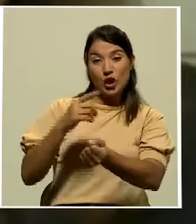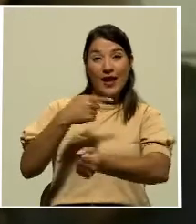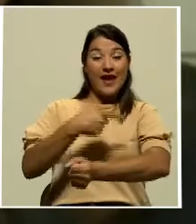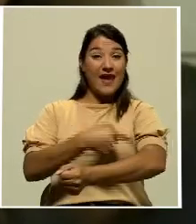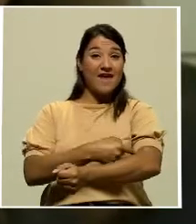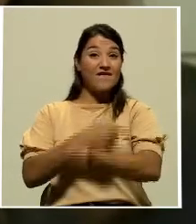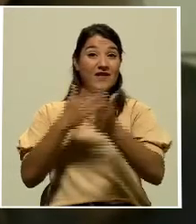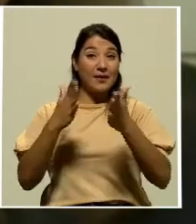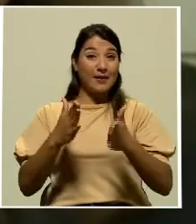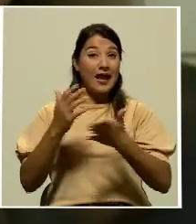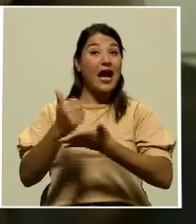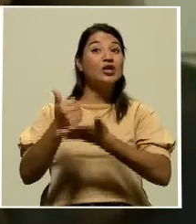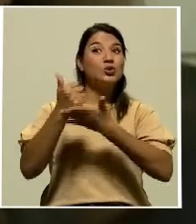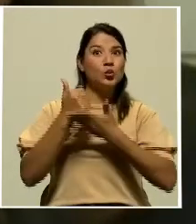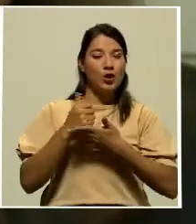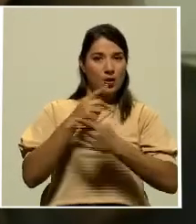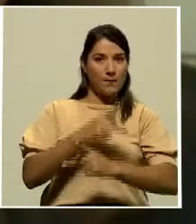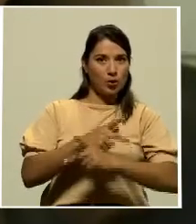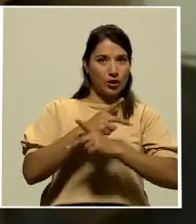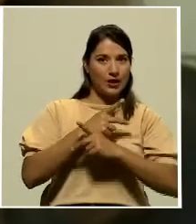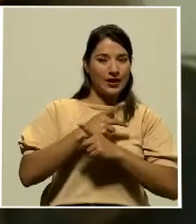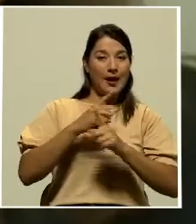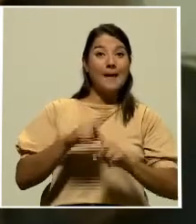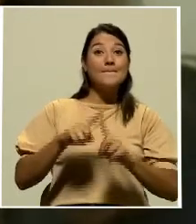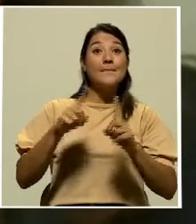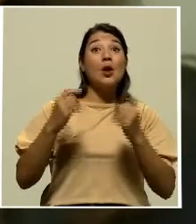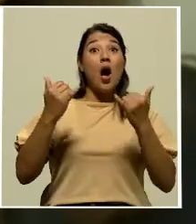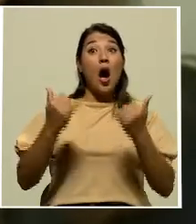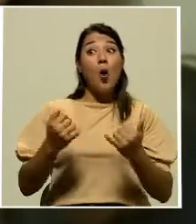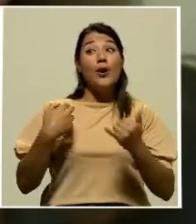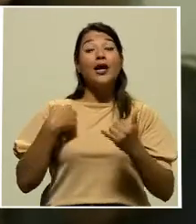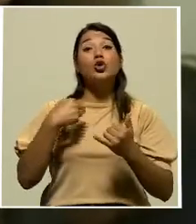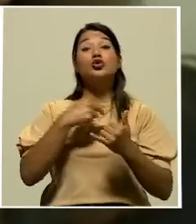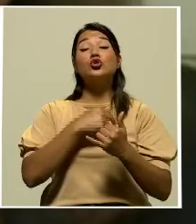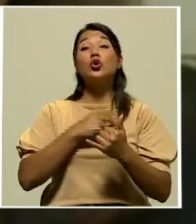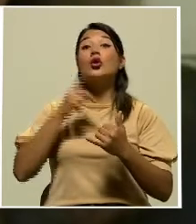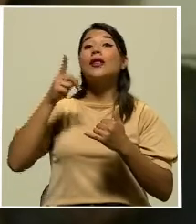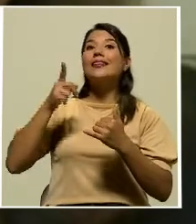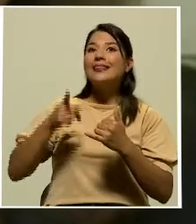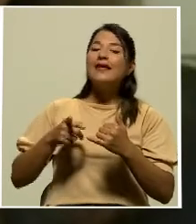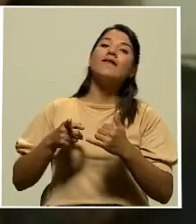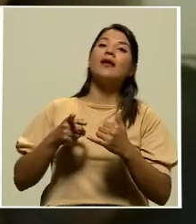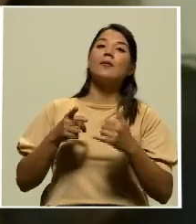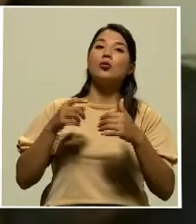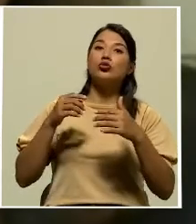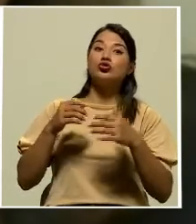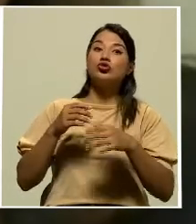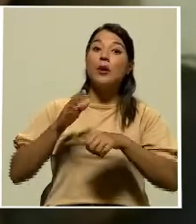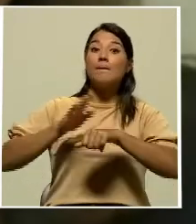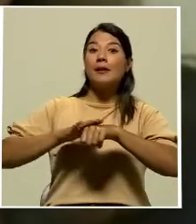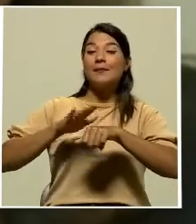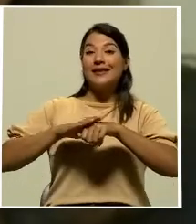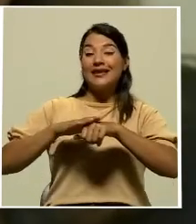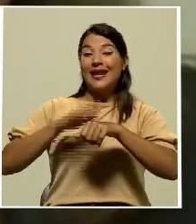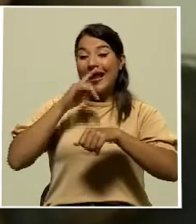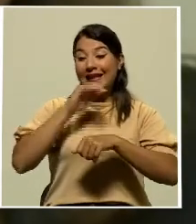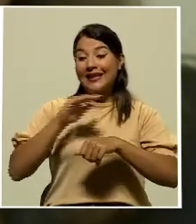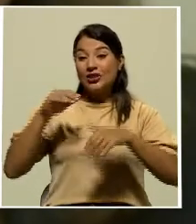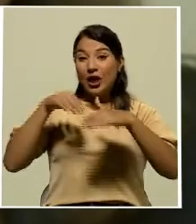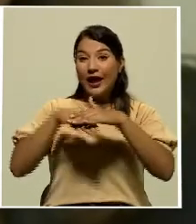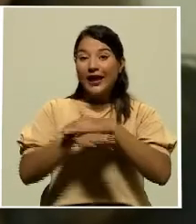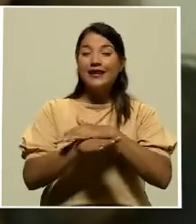enfermeras. Ahora que tenemos que volver a meter a los niños en el proceso de